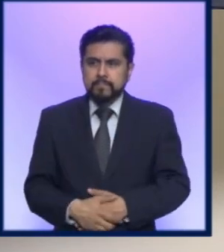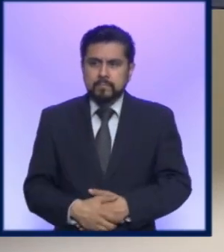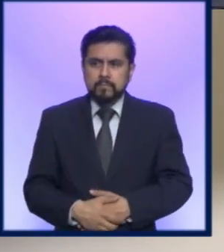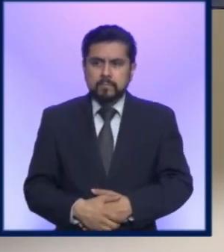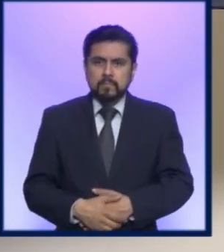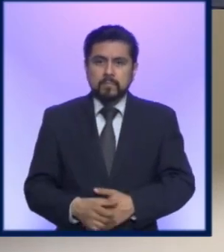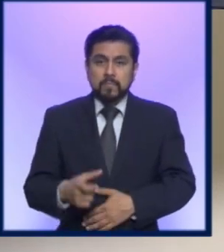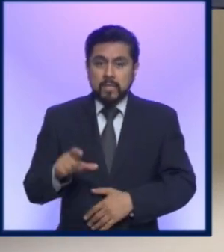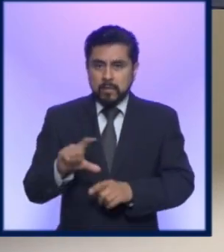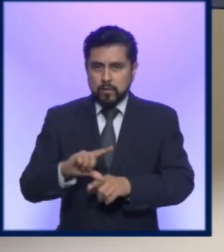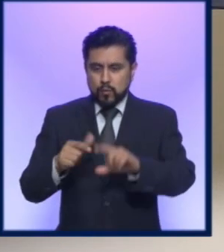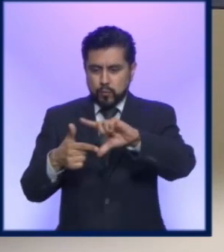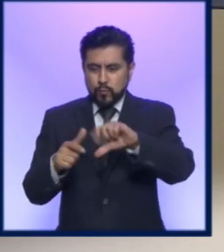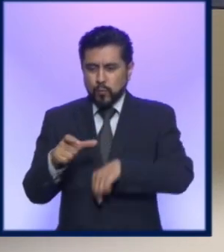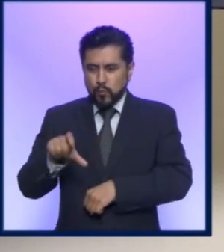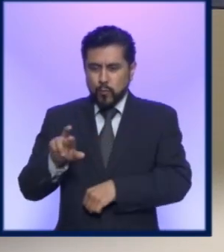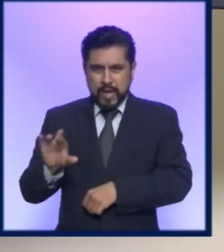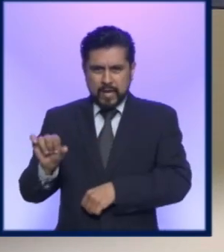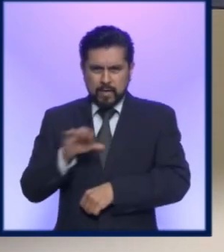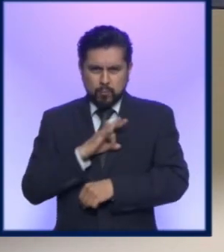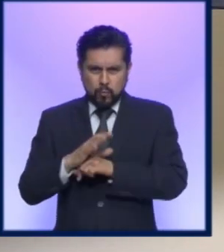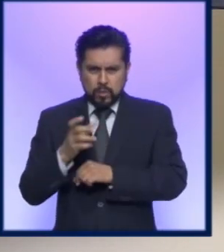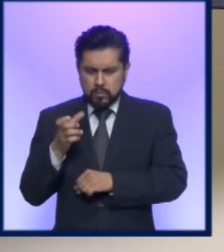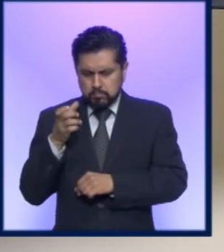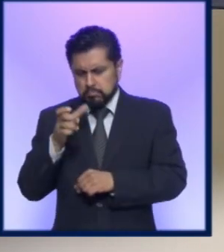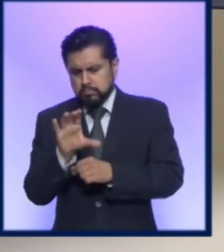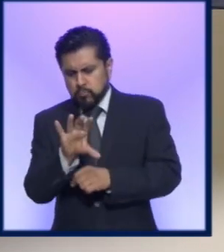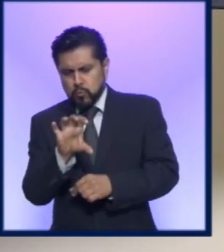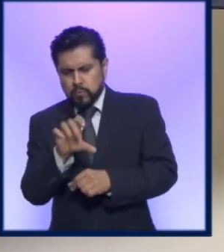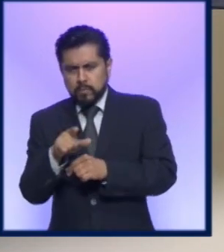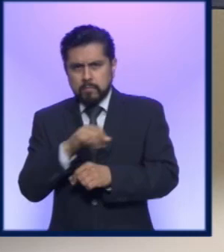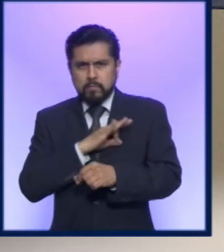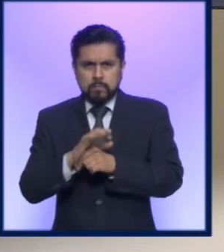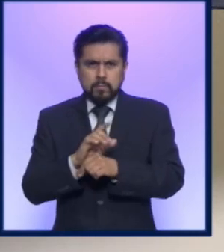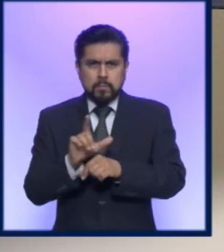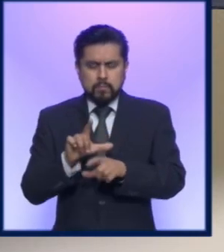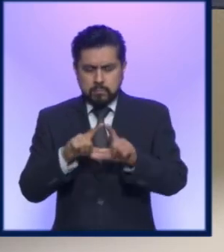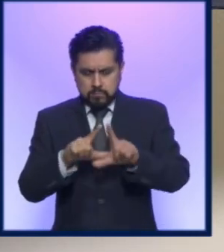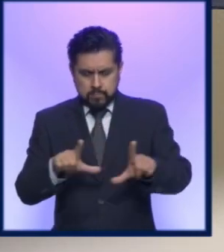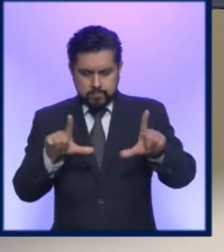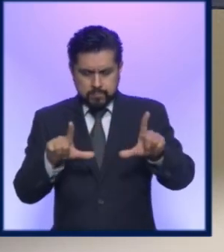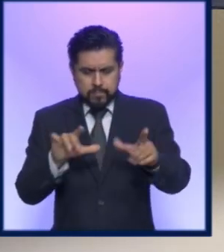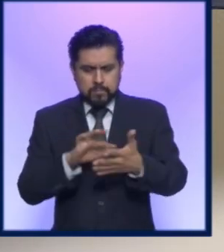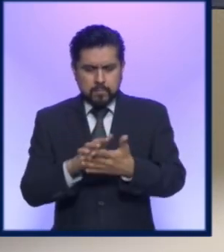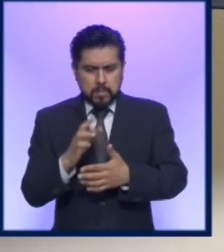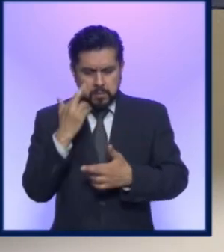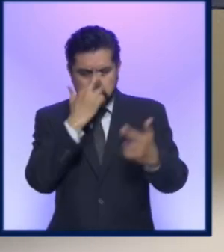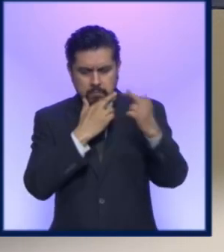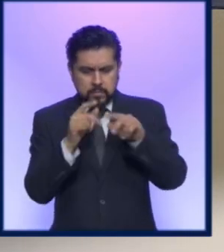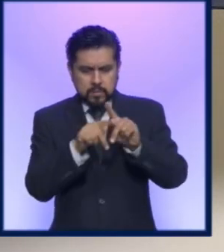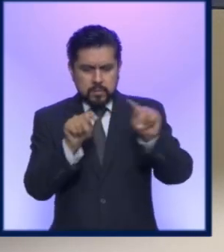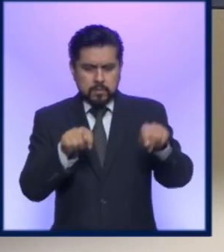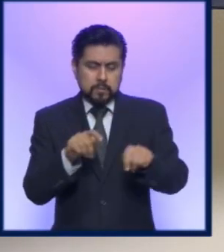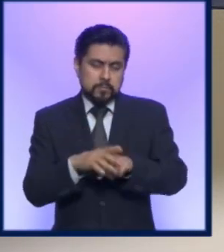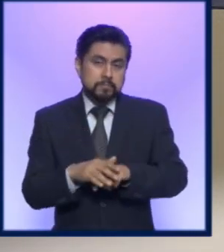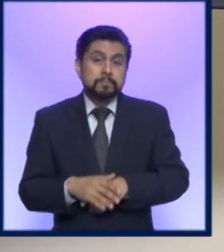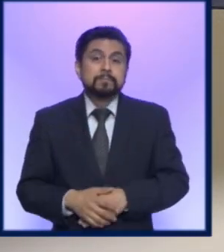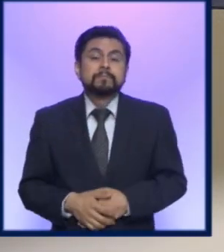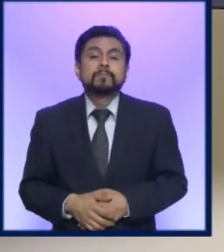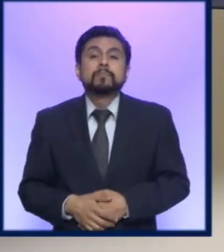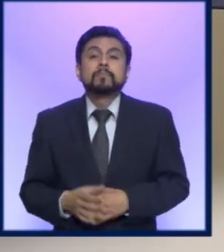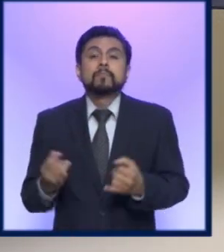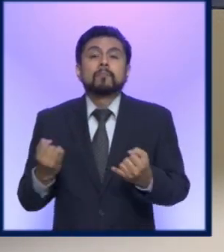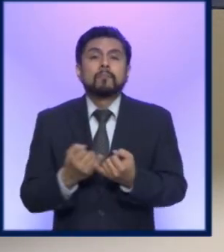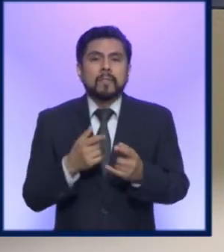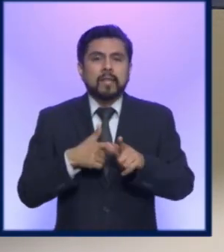QR que podrá escanear con su dispositivo inteligente y consultar la tesis que hoy trataremos y bueno para continuar con el